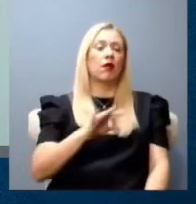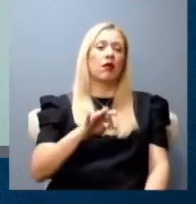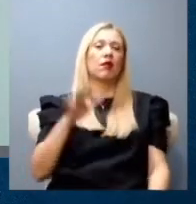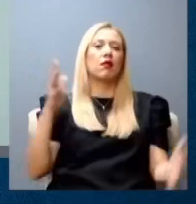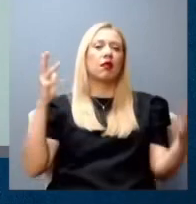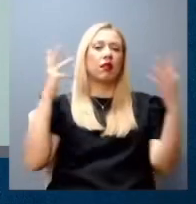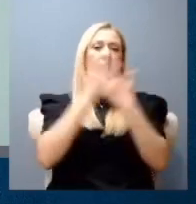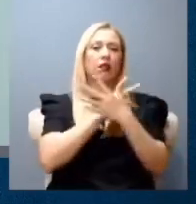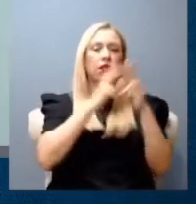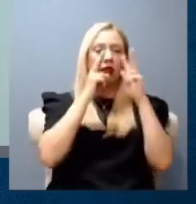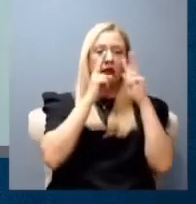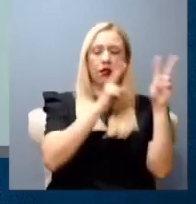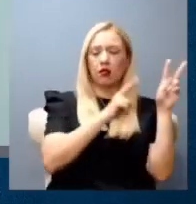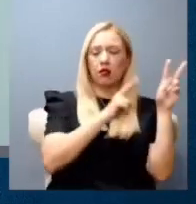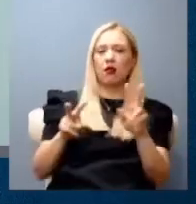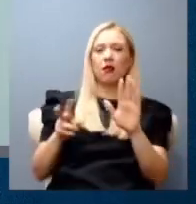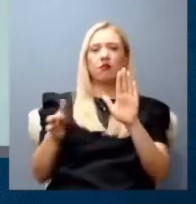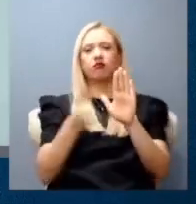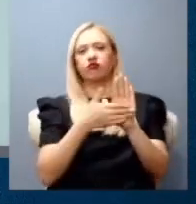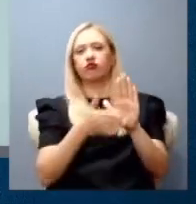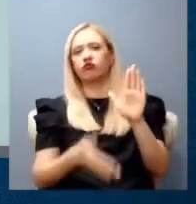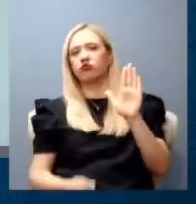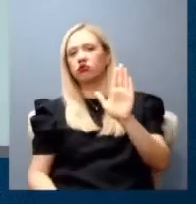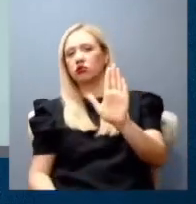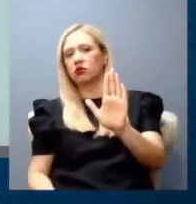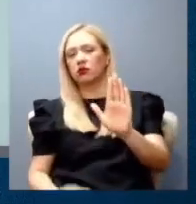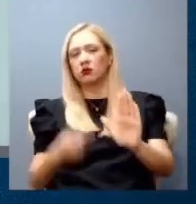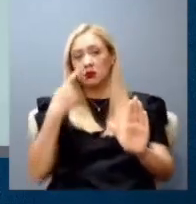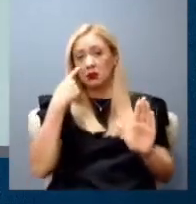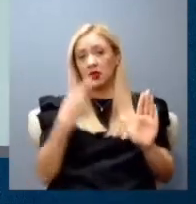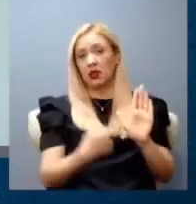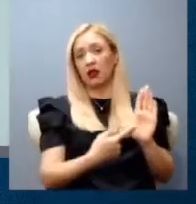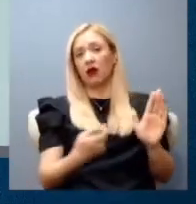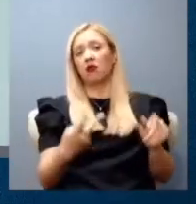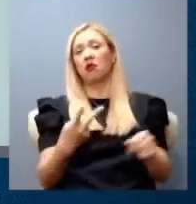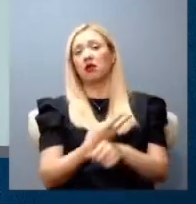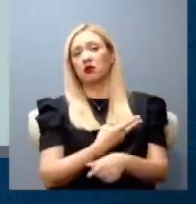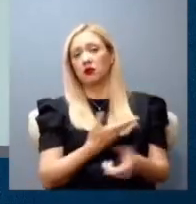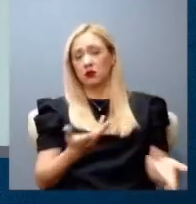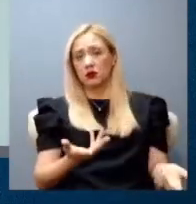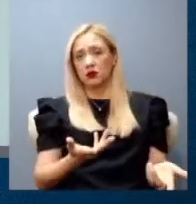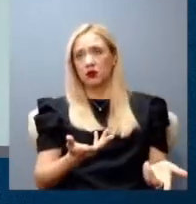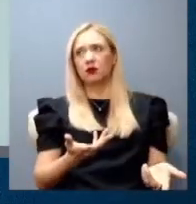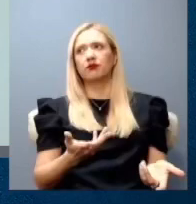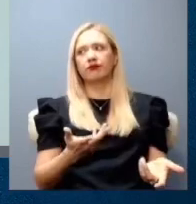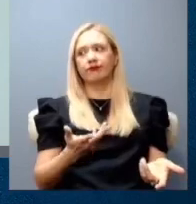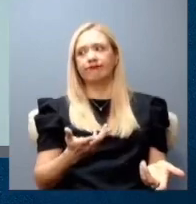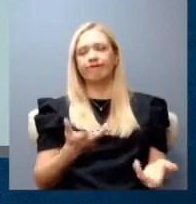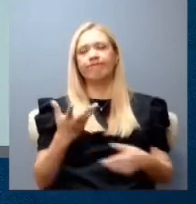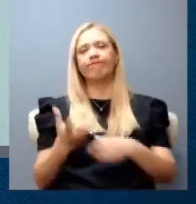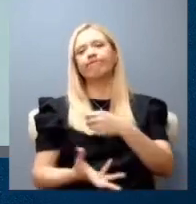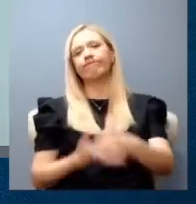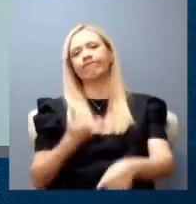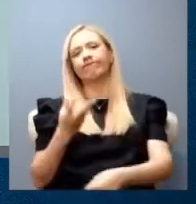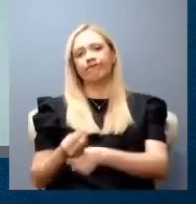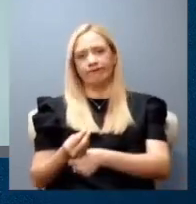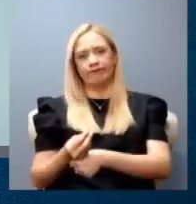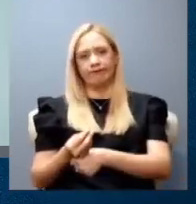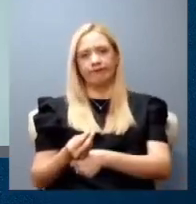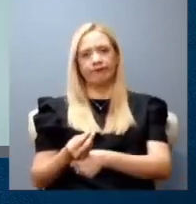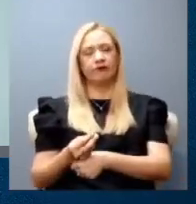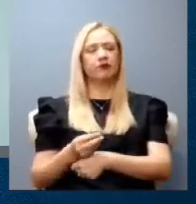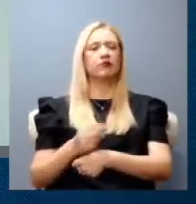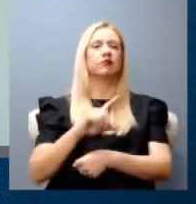poder visibilizar la comisión de estos crímenes y también avanzar hacia algún tipo de reparación. Finalmente,